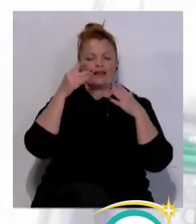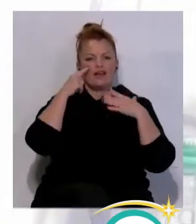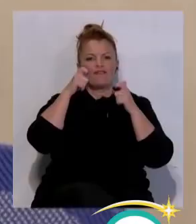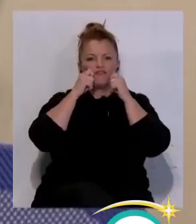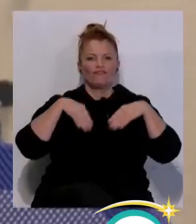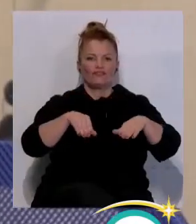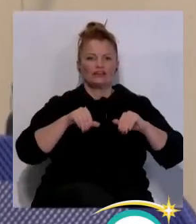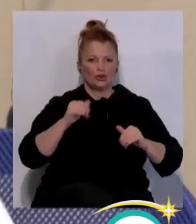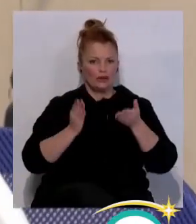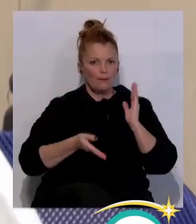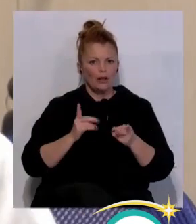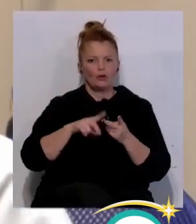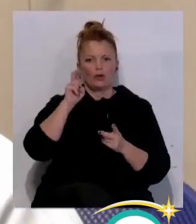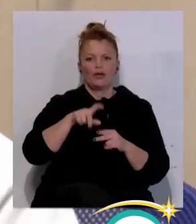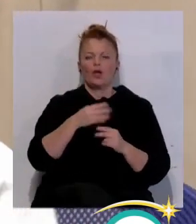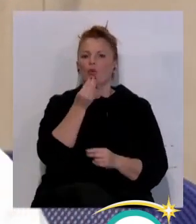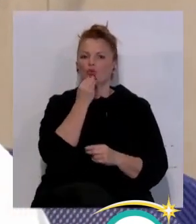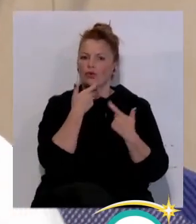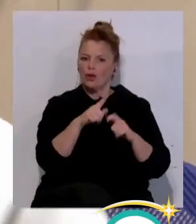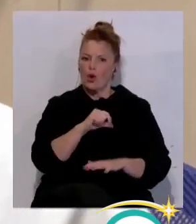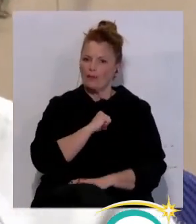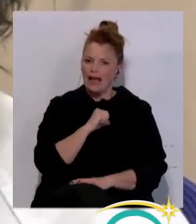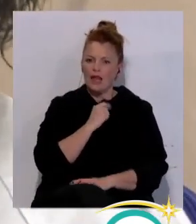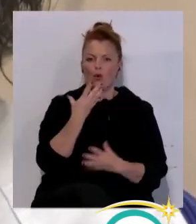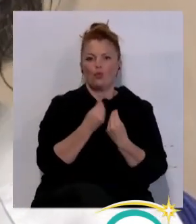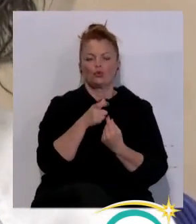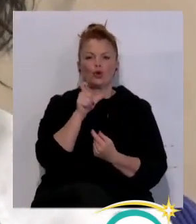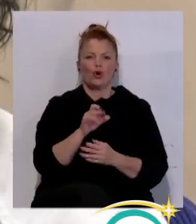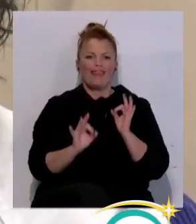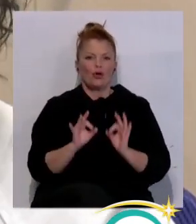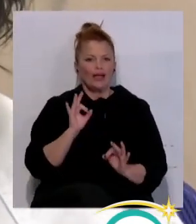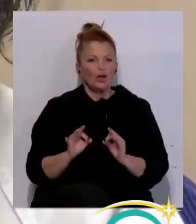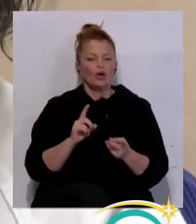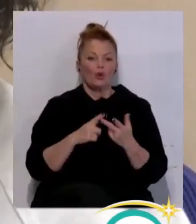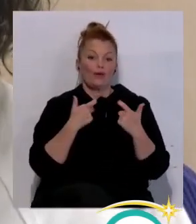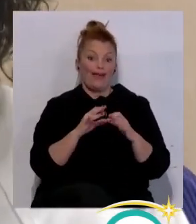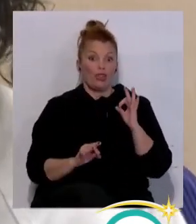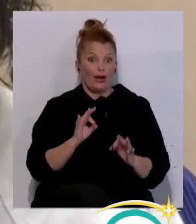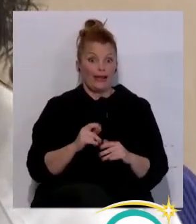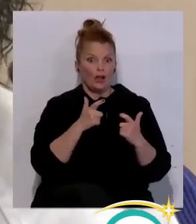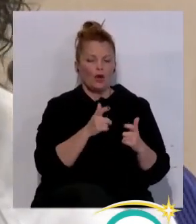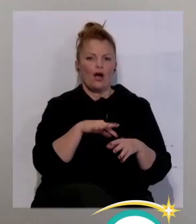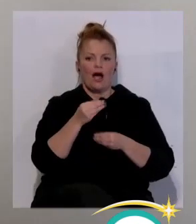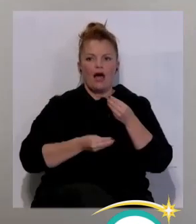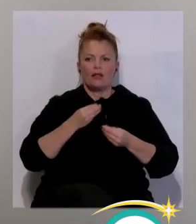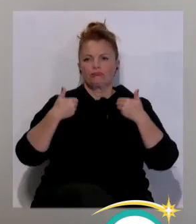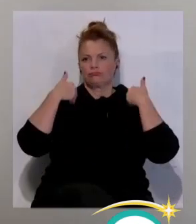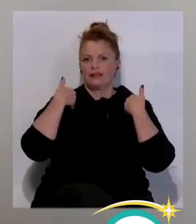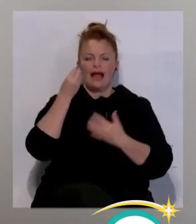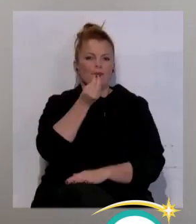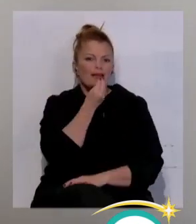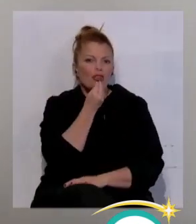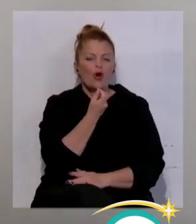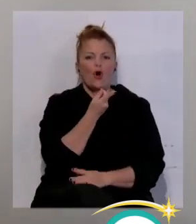fisioterapeuta. Después tenemos la nutricionista del hospital, que junto al endocrino, de la unidad de endocrino, pues se encarga de hablar de alimentación y